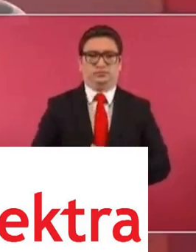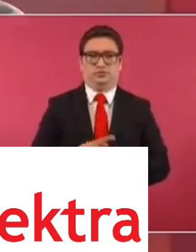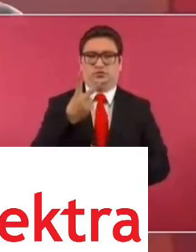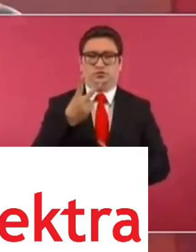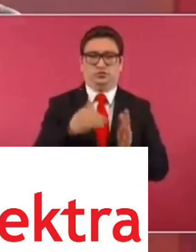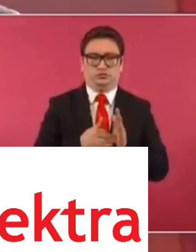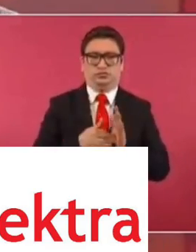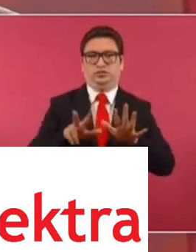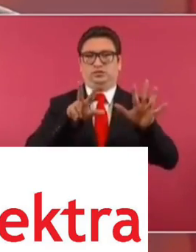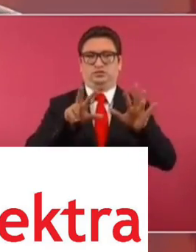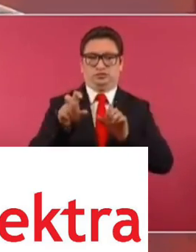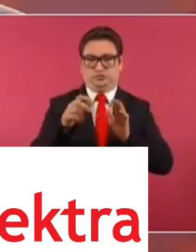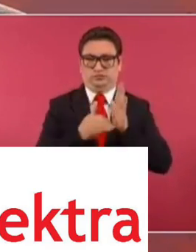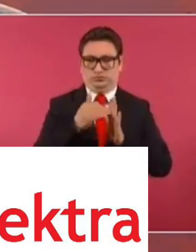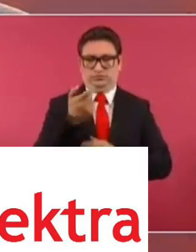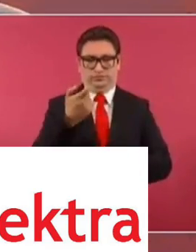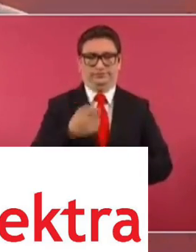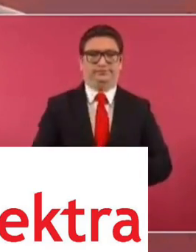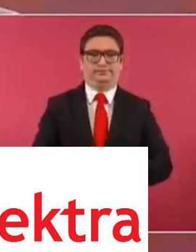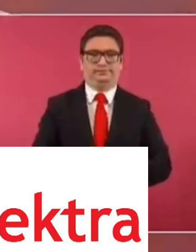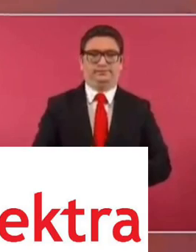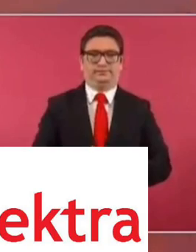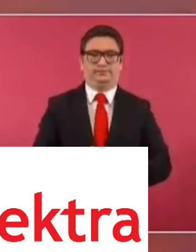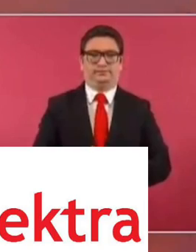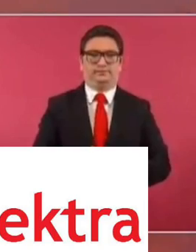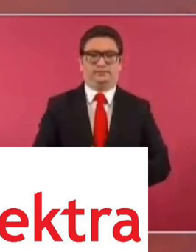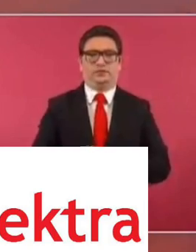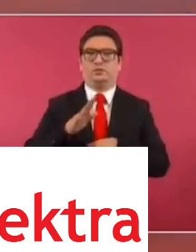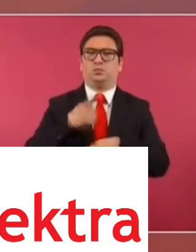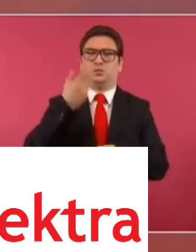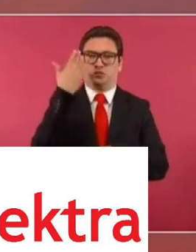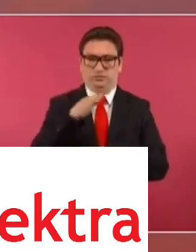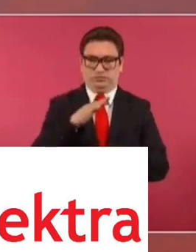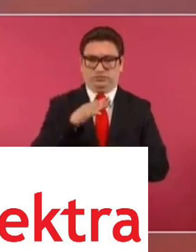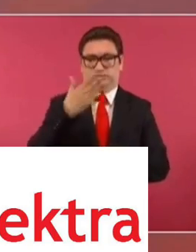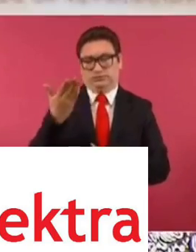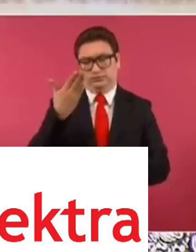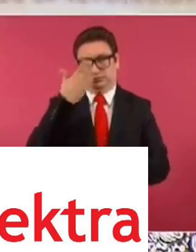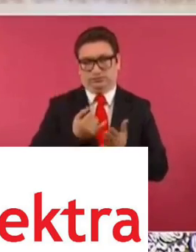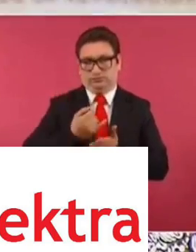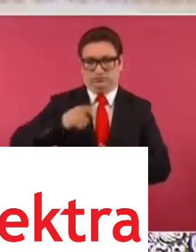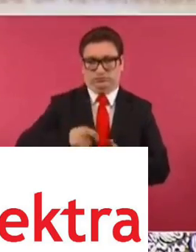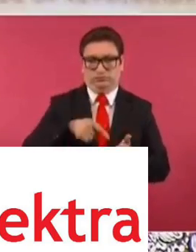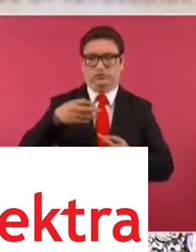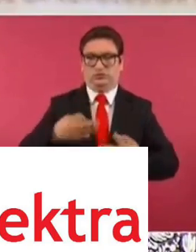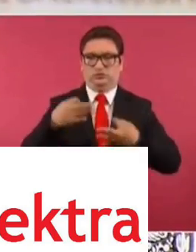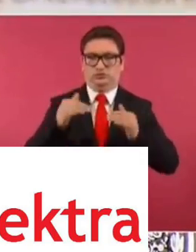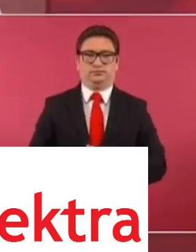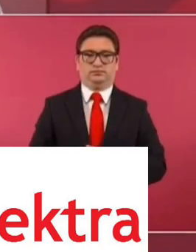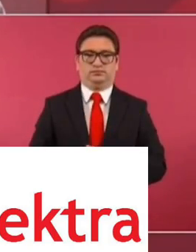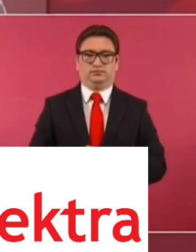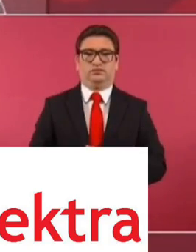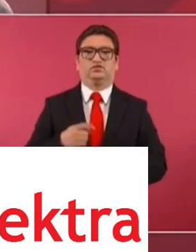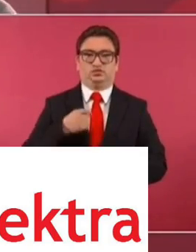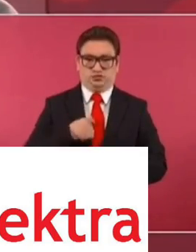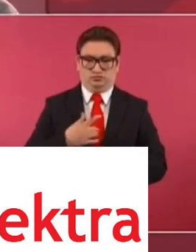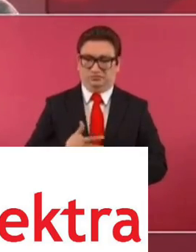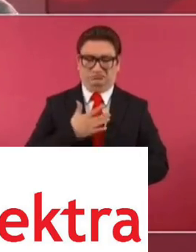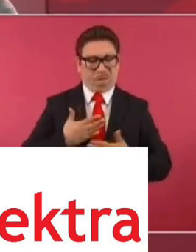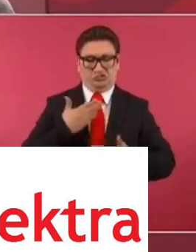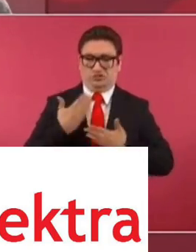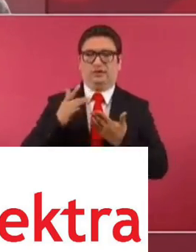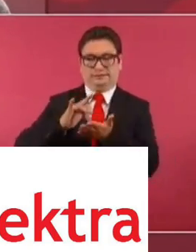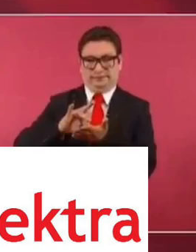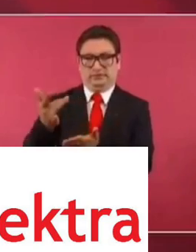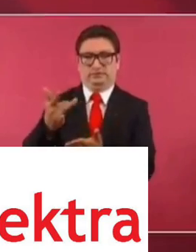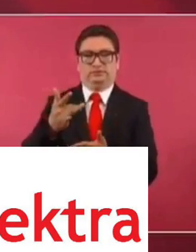2.800 millones de pesos. Esto de conformidad con una resolución de la Suprema Corte de Justicia. Celebro y agradezco